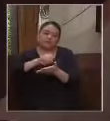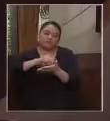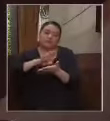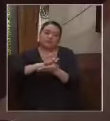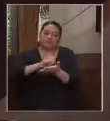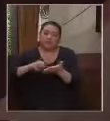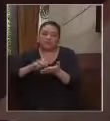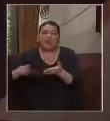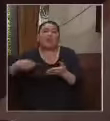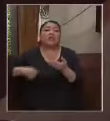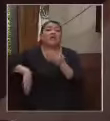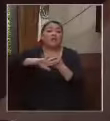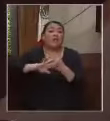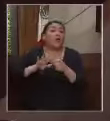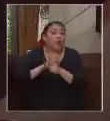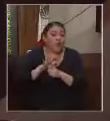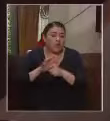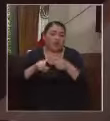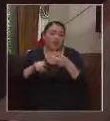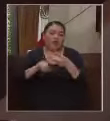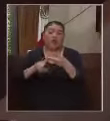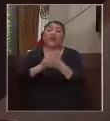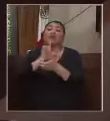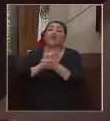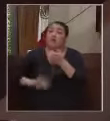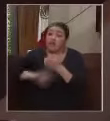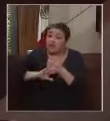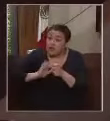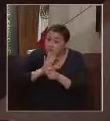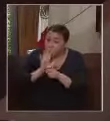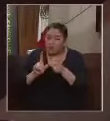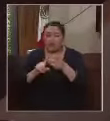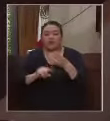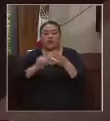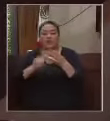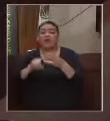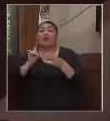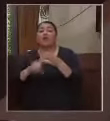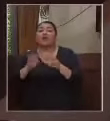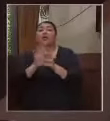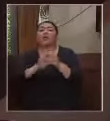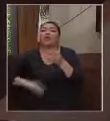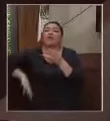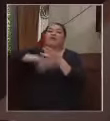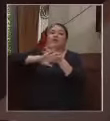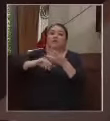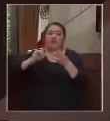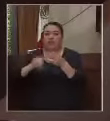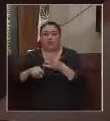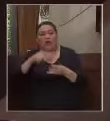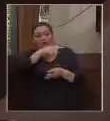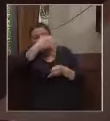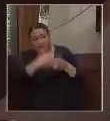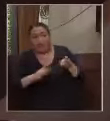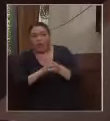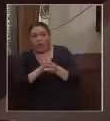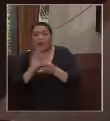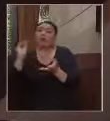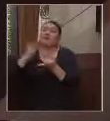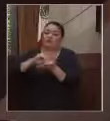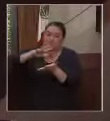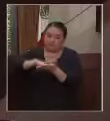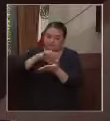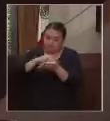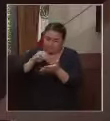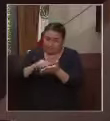cuál es su lesión, establecer la norma que lo lesiona y de qué manera ésta se actualiza de forma diferente a lo que hizo la responsable. Y si